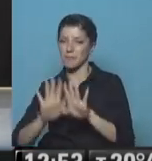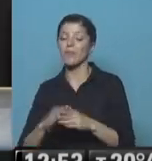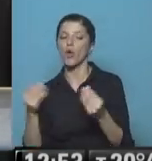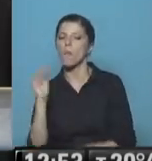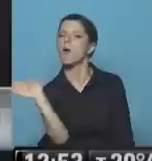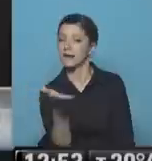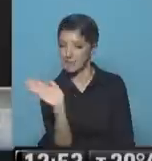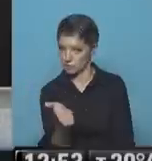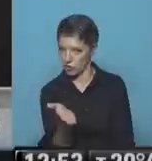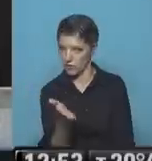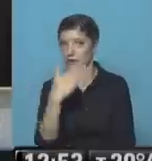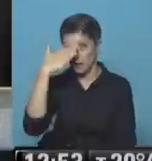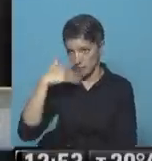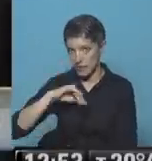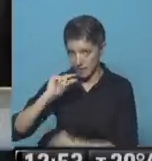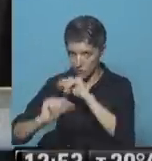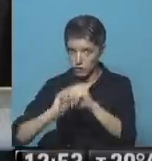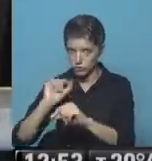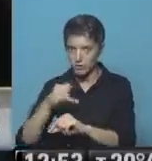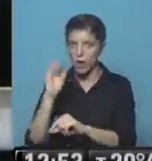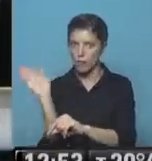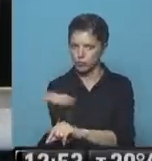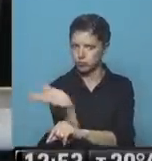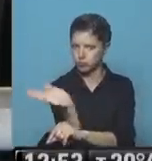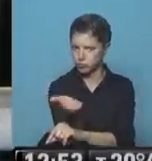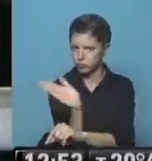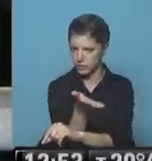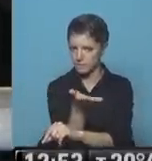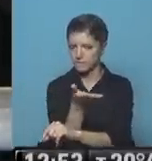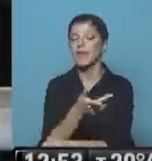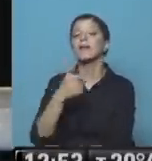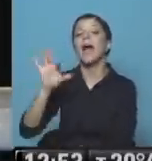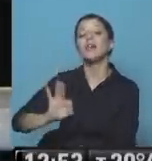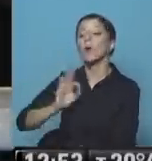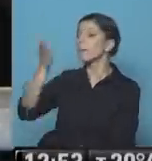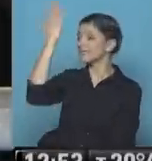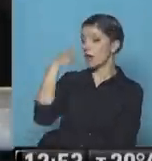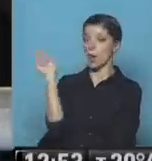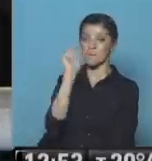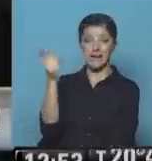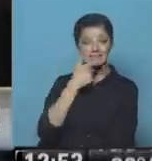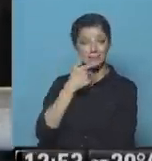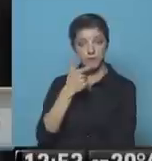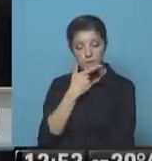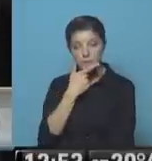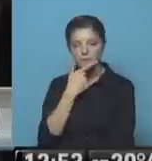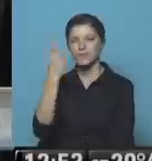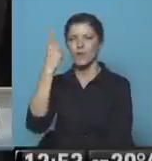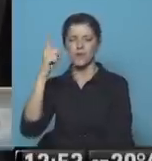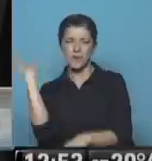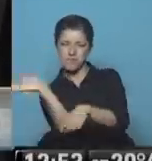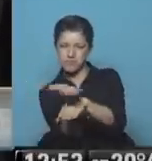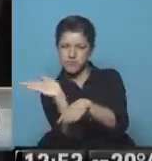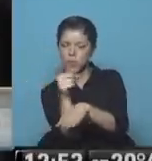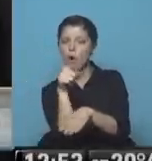represión que después se fue dando. Justamente en septiembre del año pasado hay un antecedente de una represión brutal contra una de